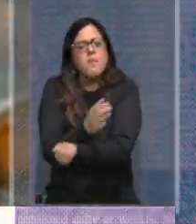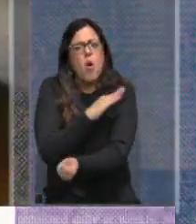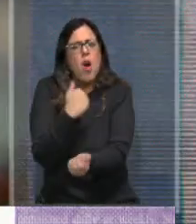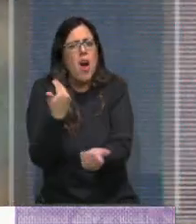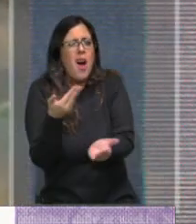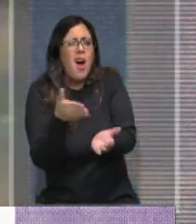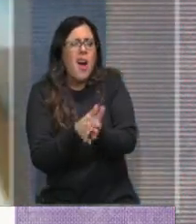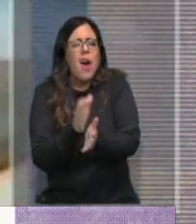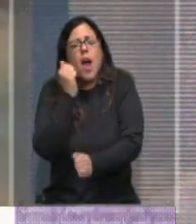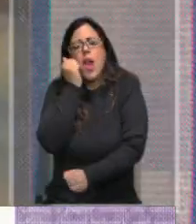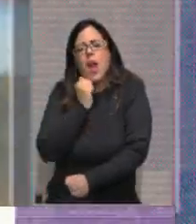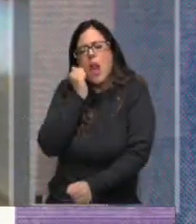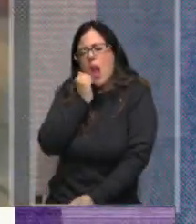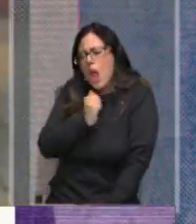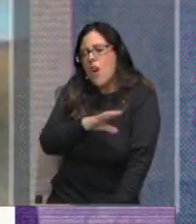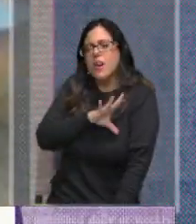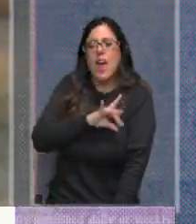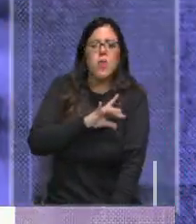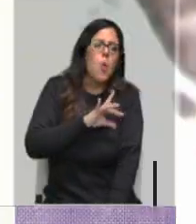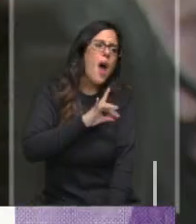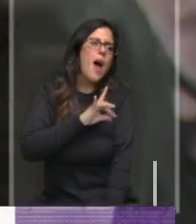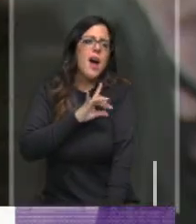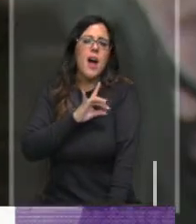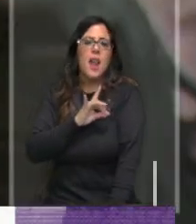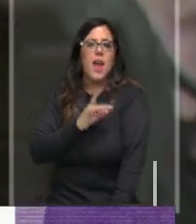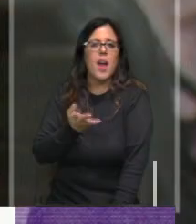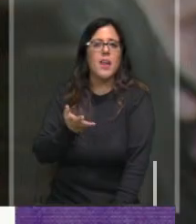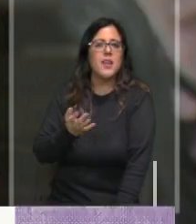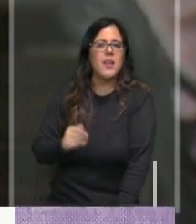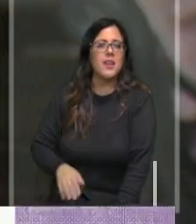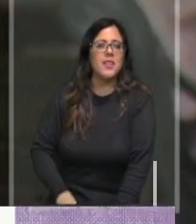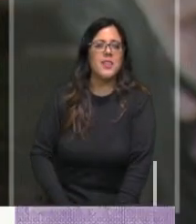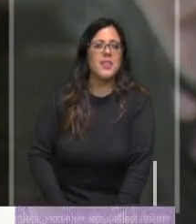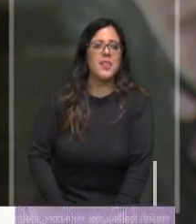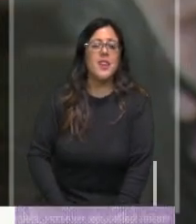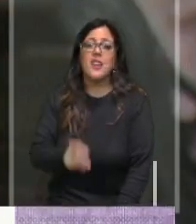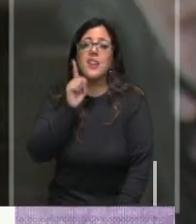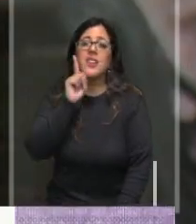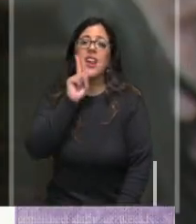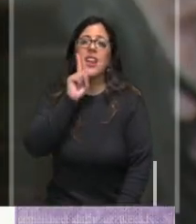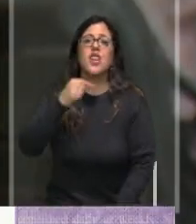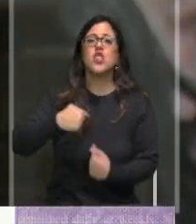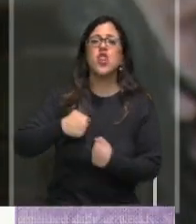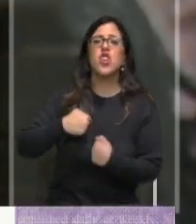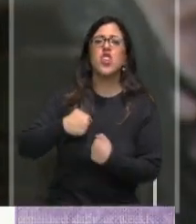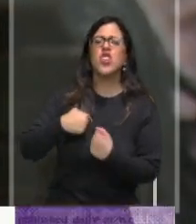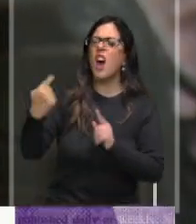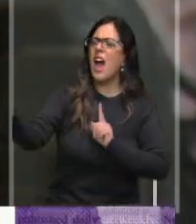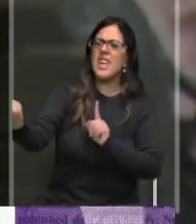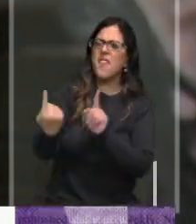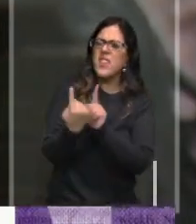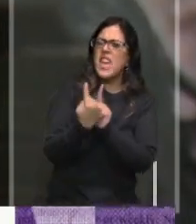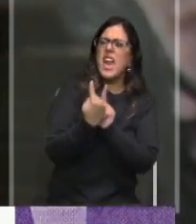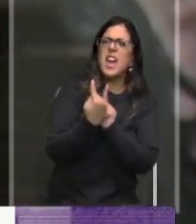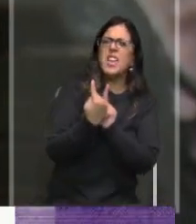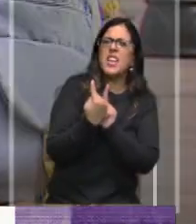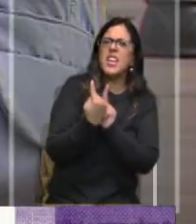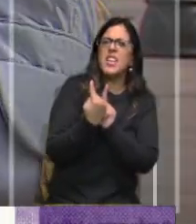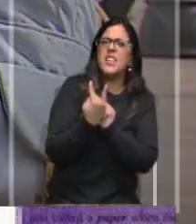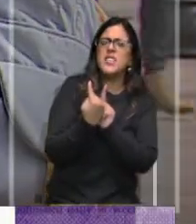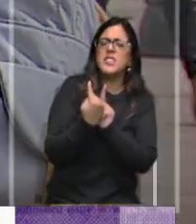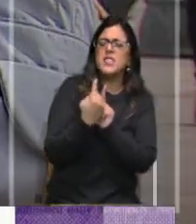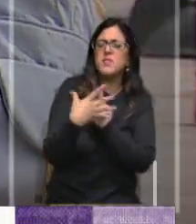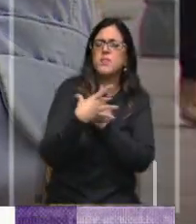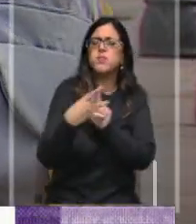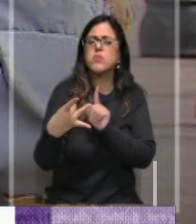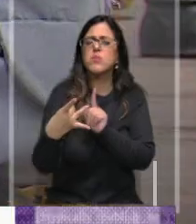hay cariños que duelen. ¿Quién es? Soy yo, que vienes a buscar a ti. Ya